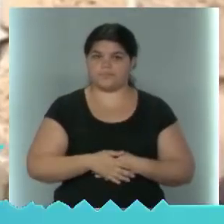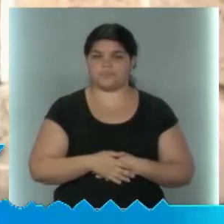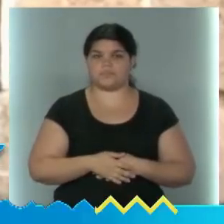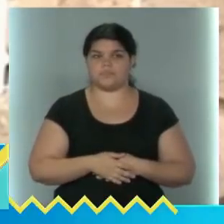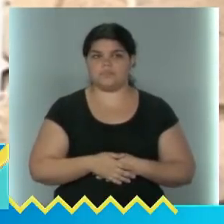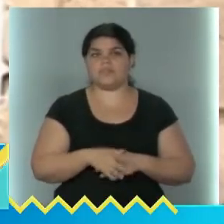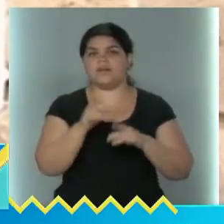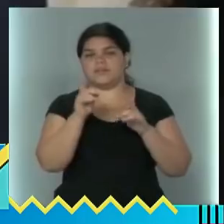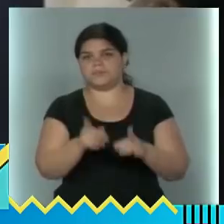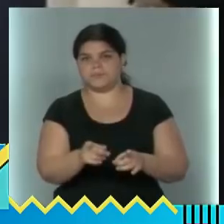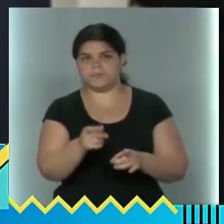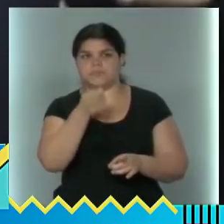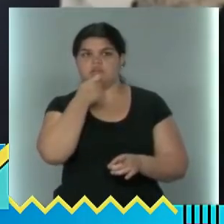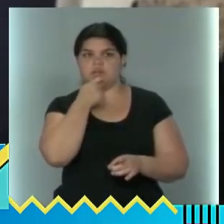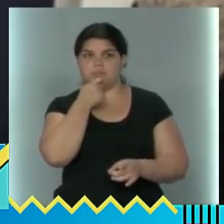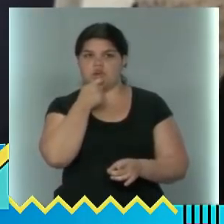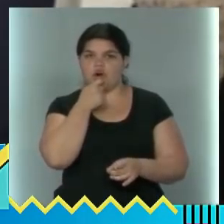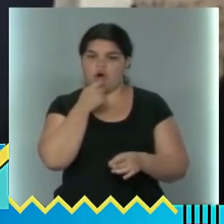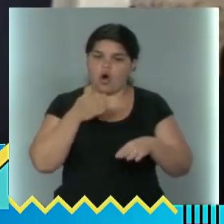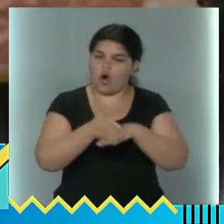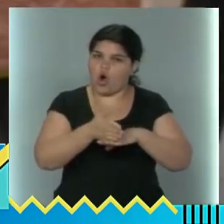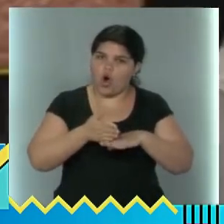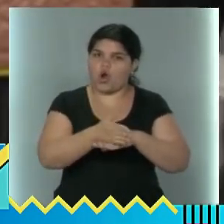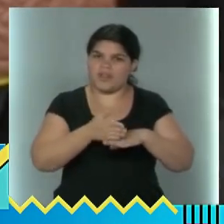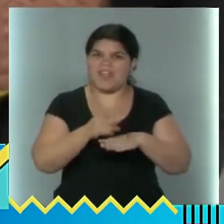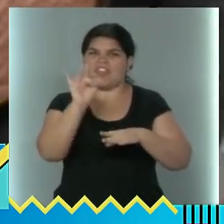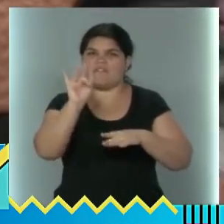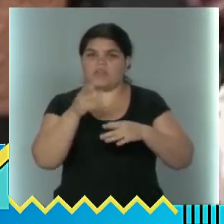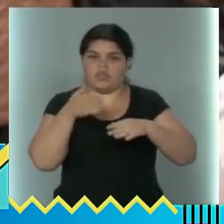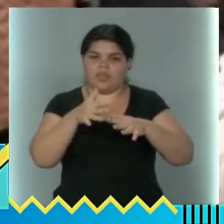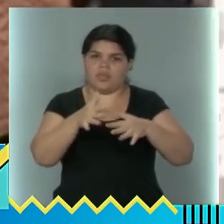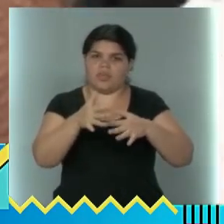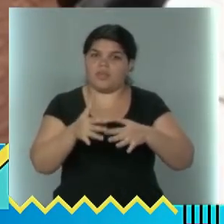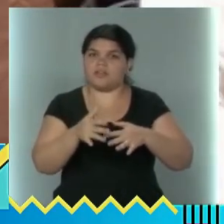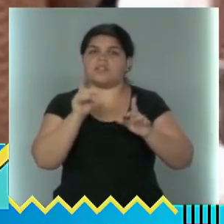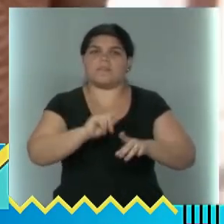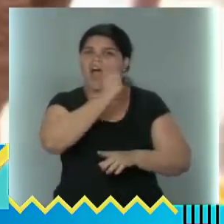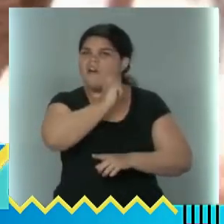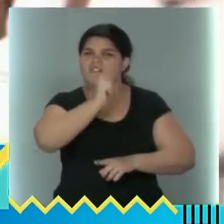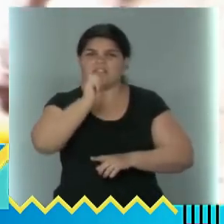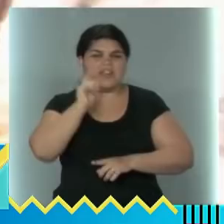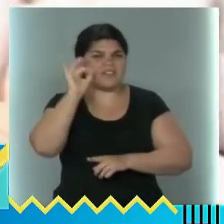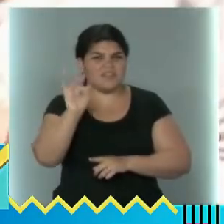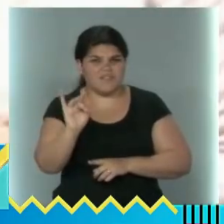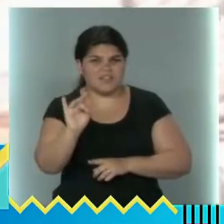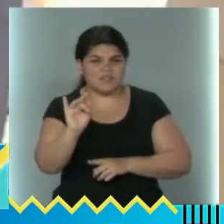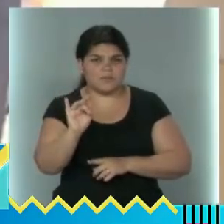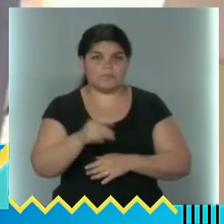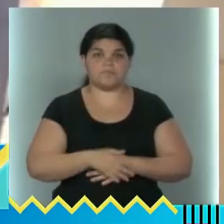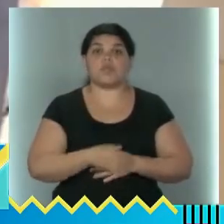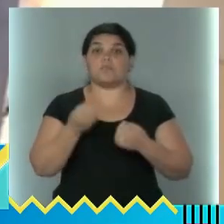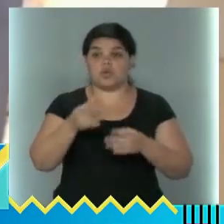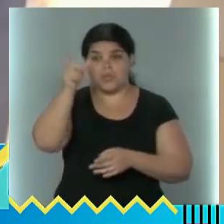cortar a lo mejor la comida les cuesta porque tiemblan, afeitarse les cuesta. Entonces las